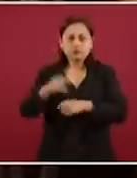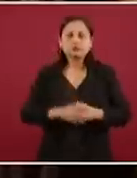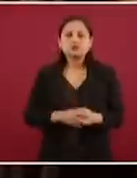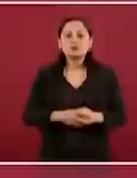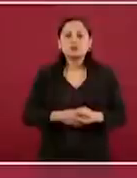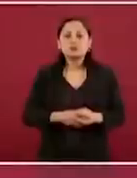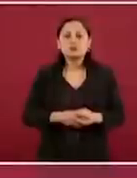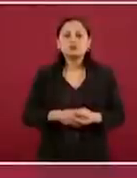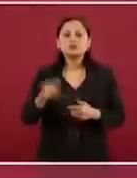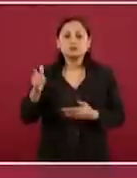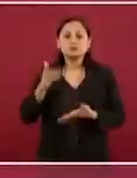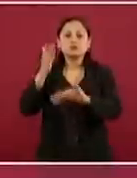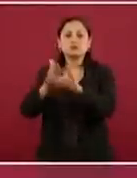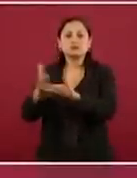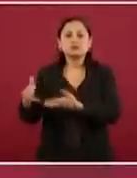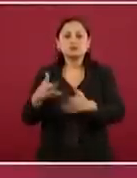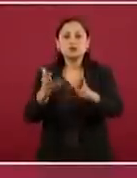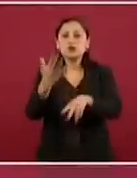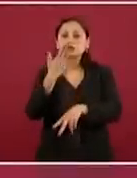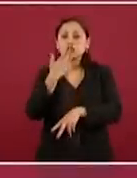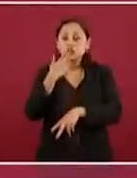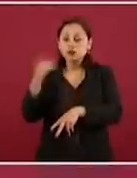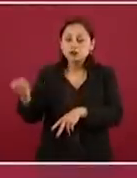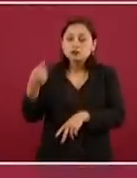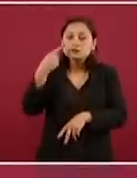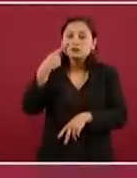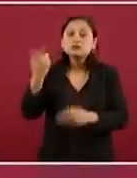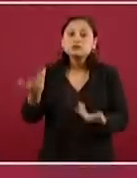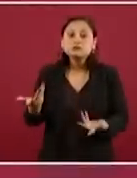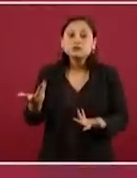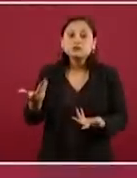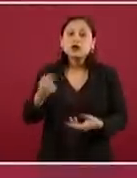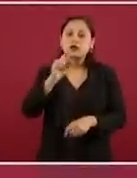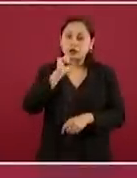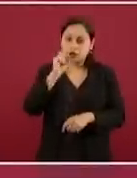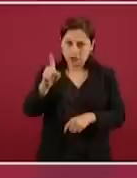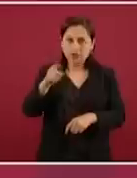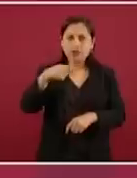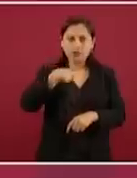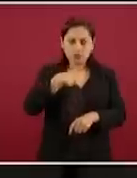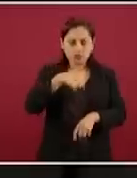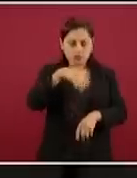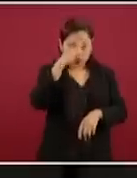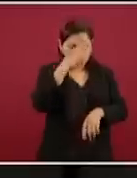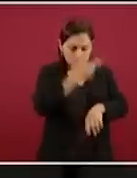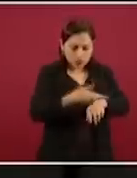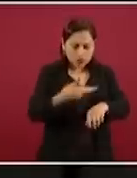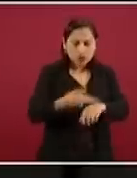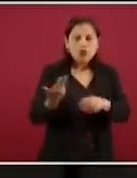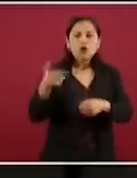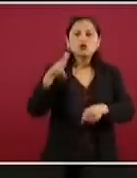que vaya al río Sonora, y vemos lo del hospital.